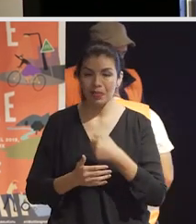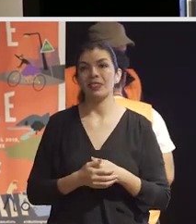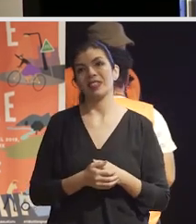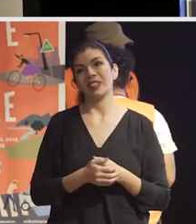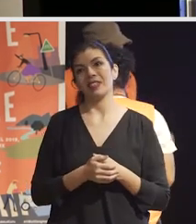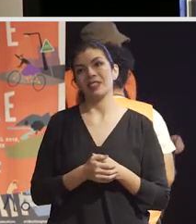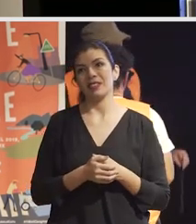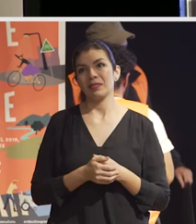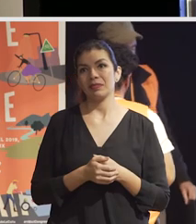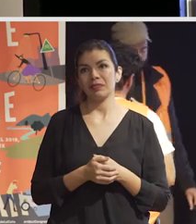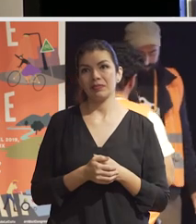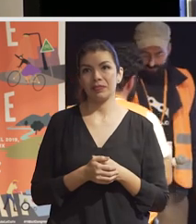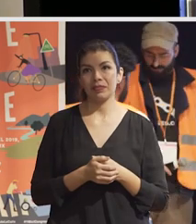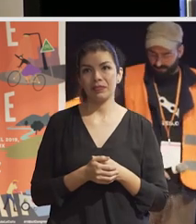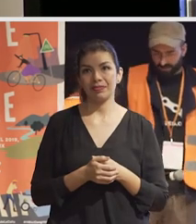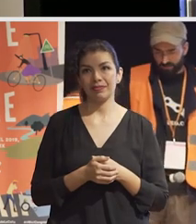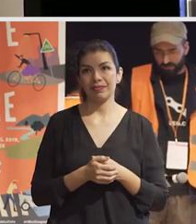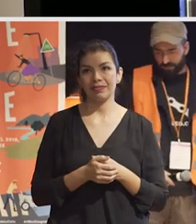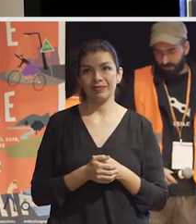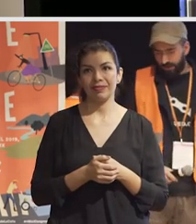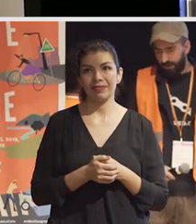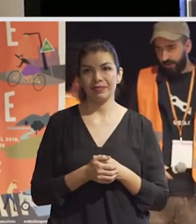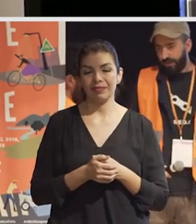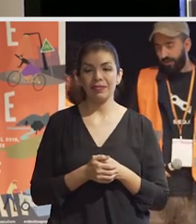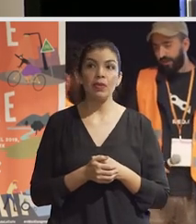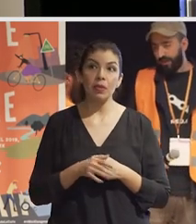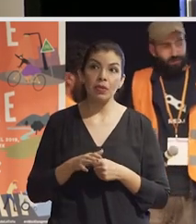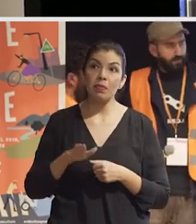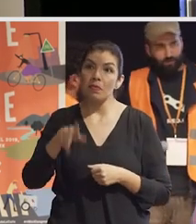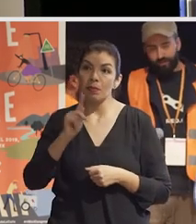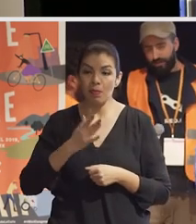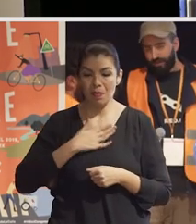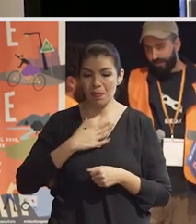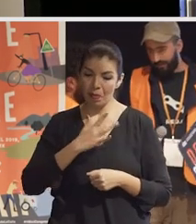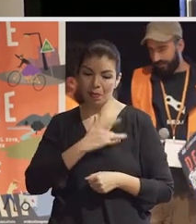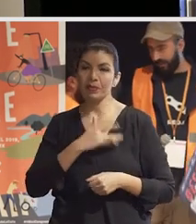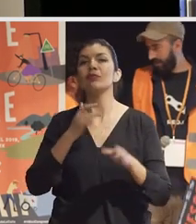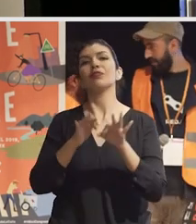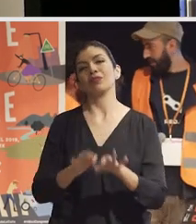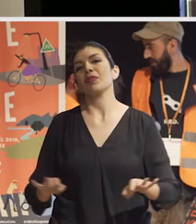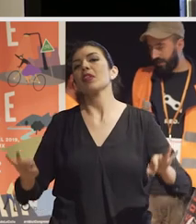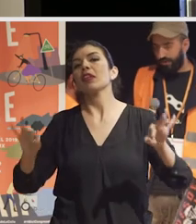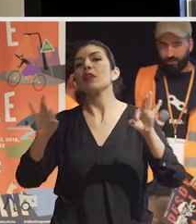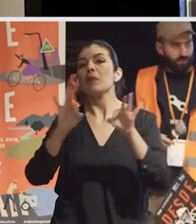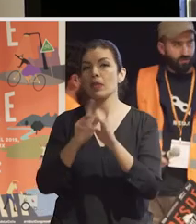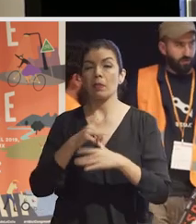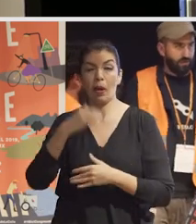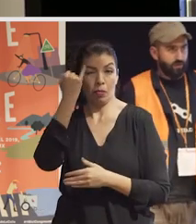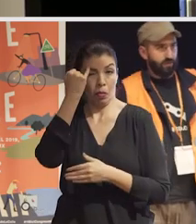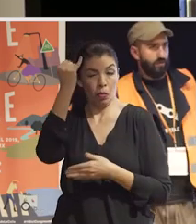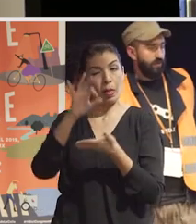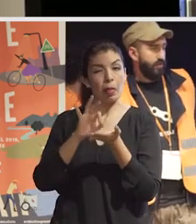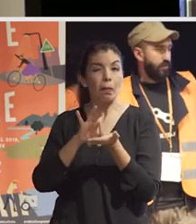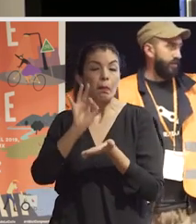es bueno para mí era importante como aventarla las semillitas en las dudas